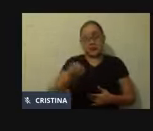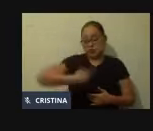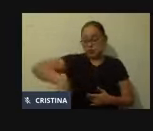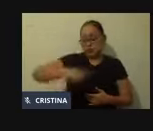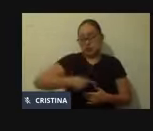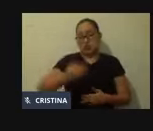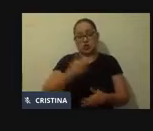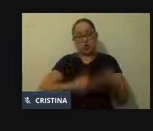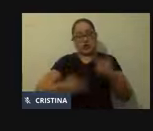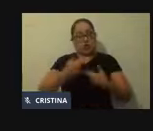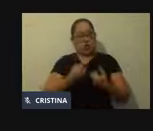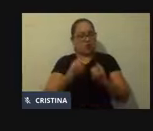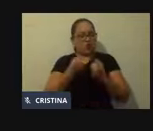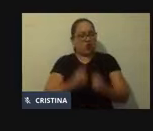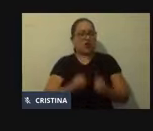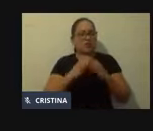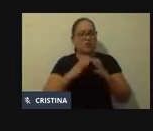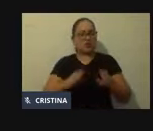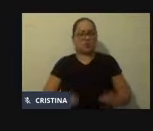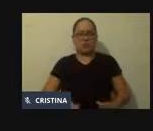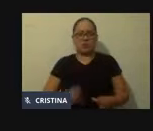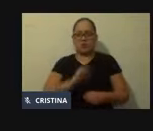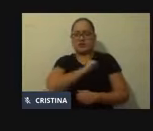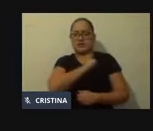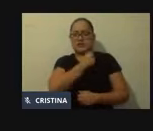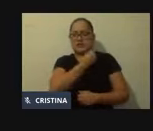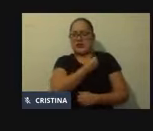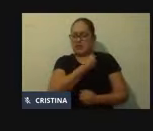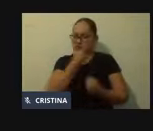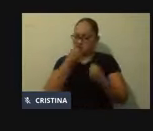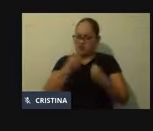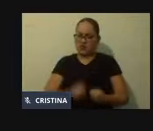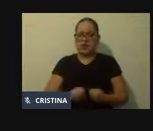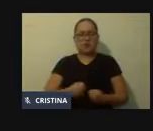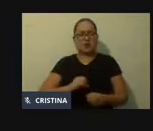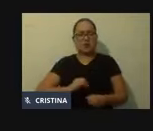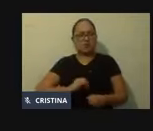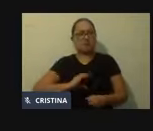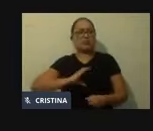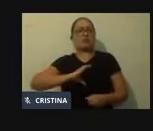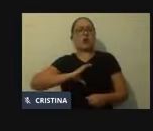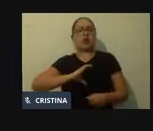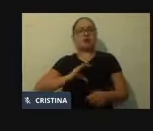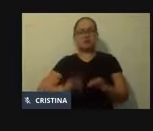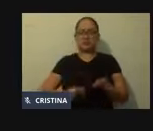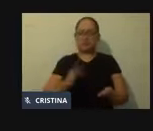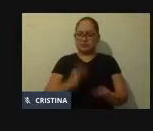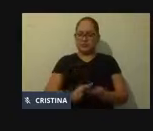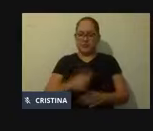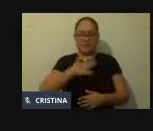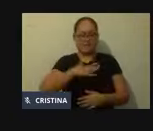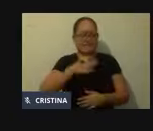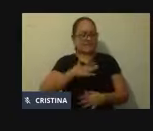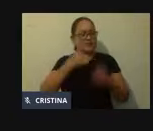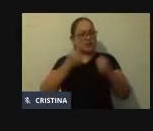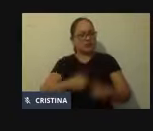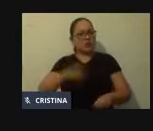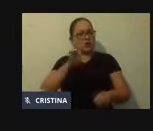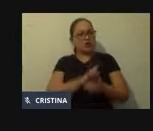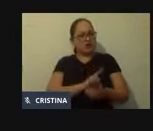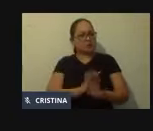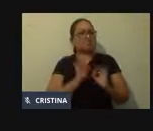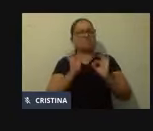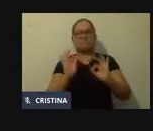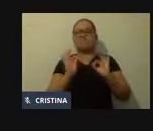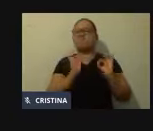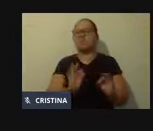pero bien fuertes a la vida, en nuestra autoestima, en nuestra seguridad personal, en para no